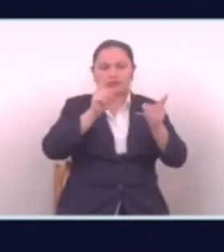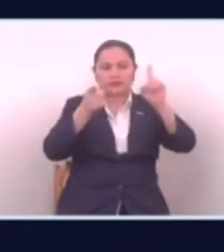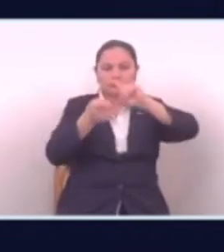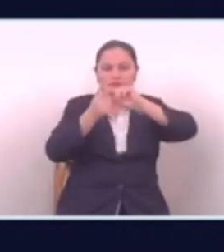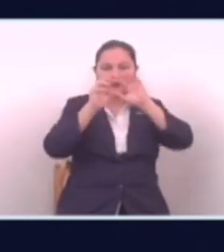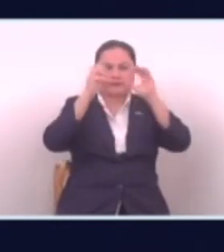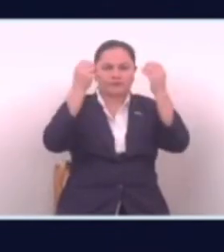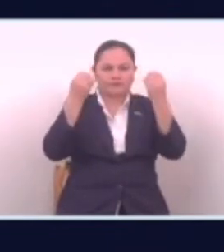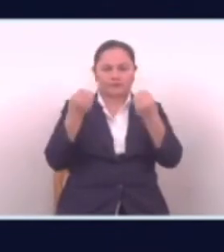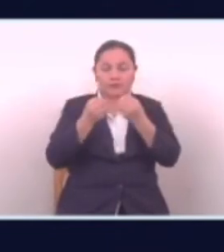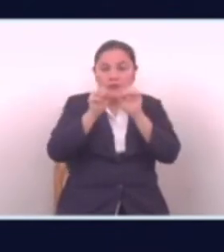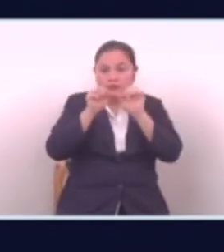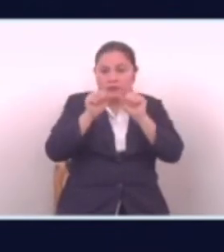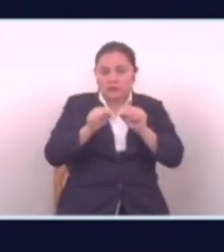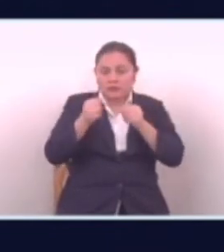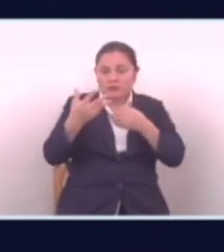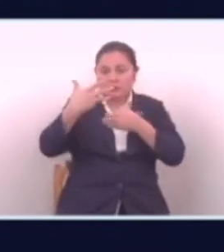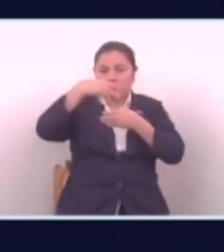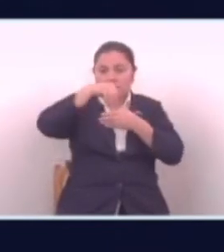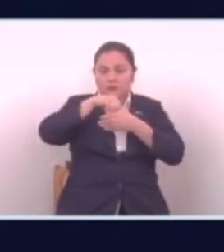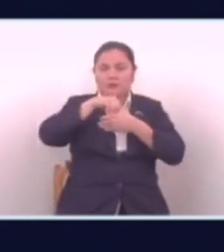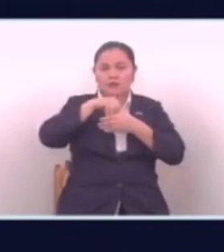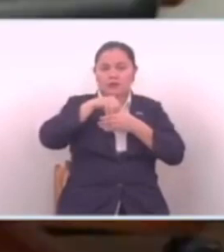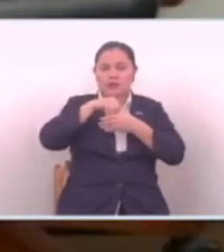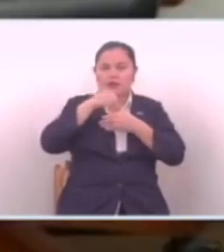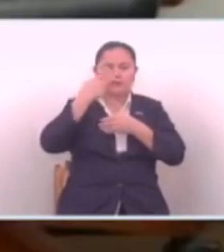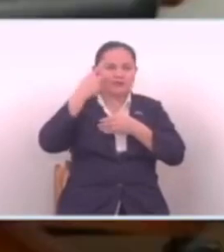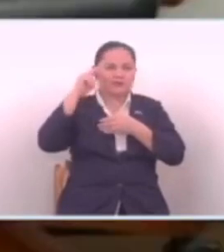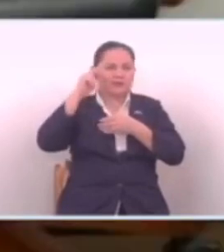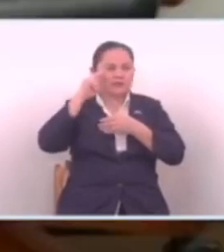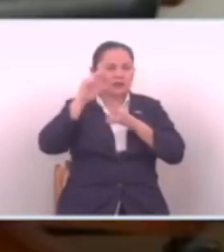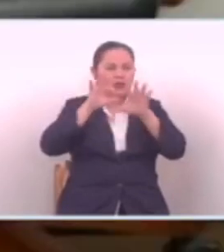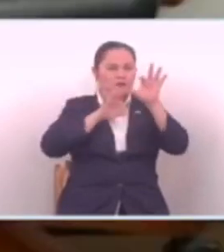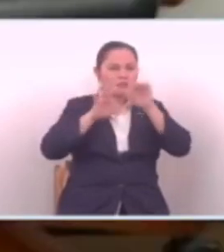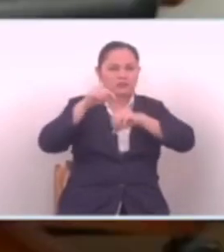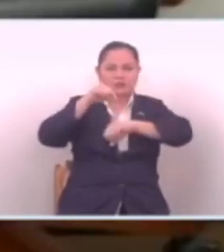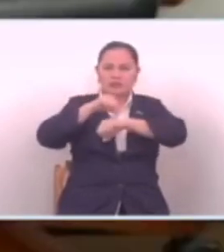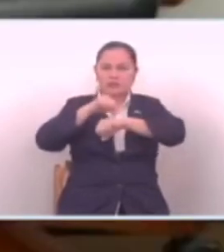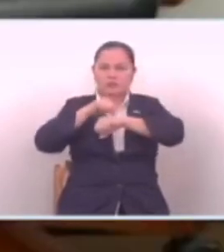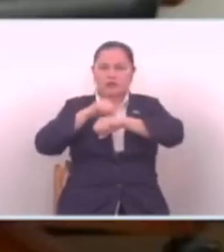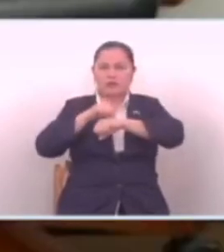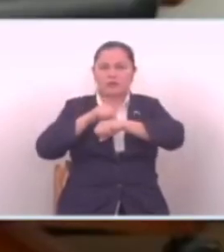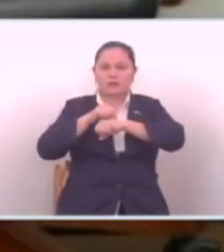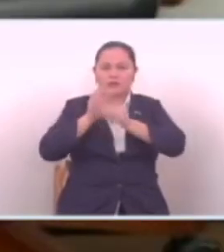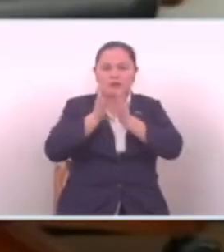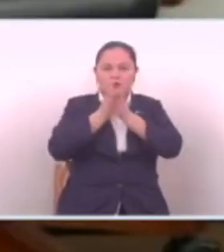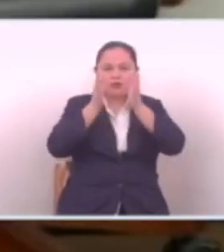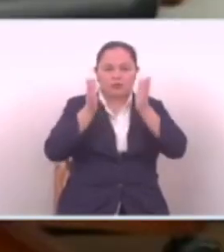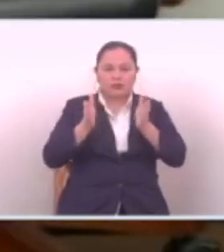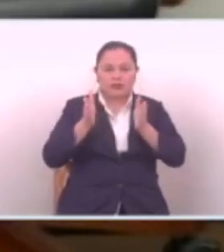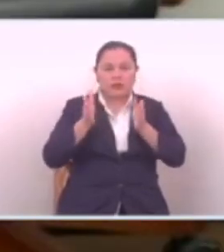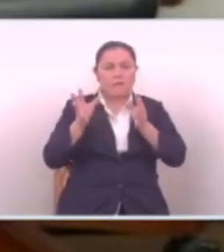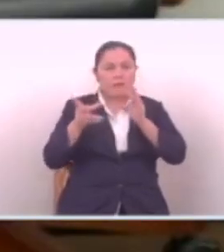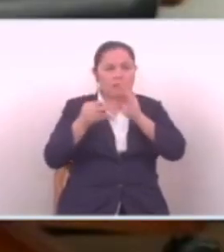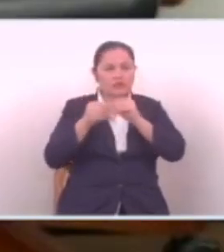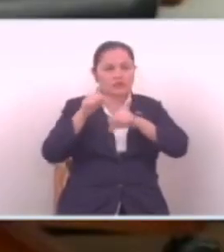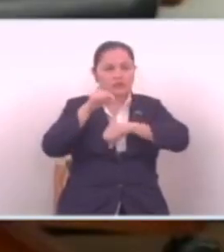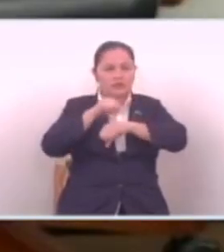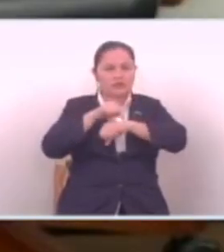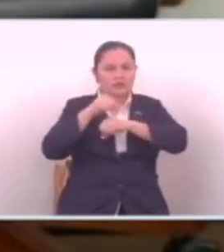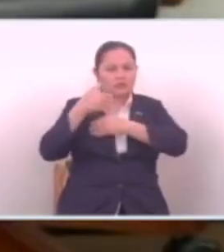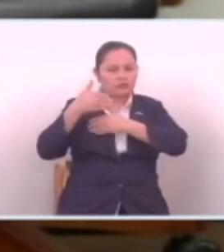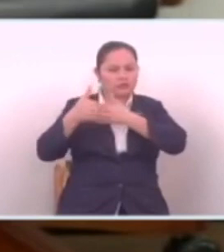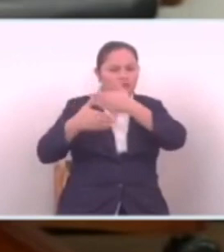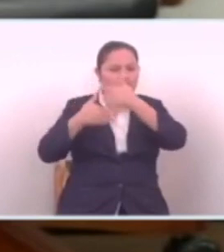organizativo podías incorporar o podía conllevar algunos tiempos algunos plazos que podrían excederse dentro